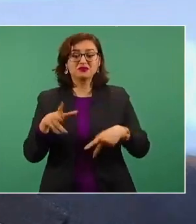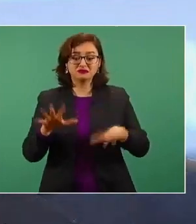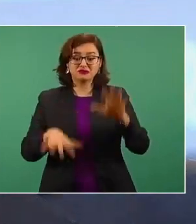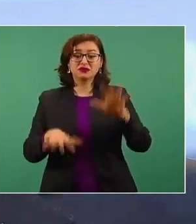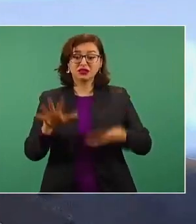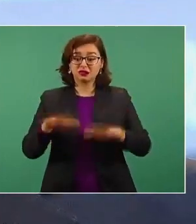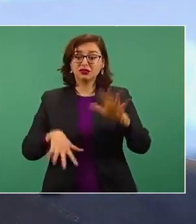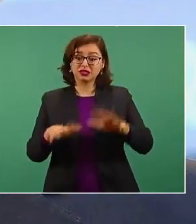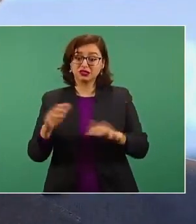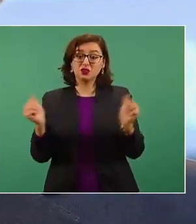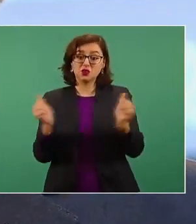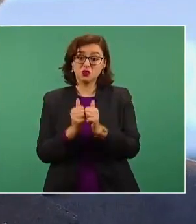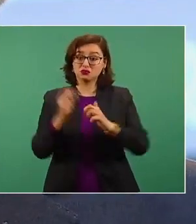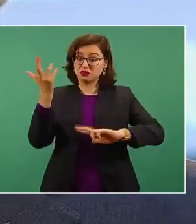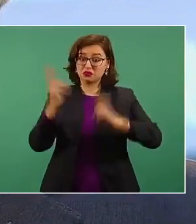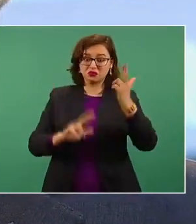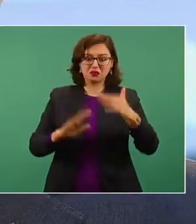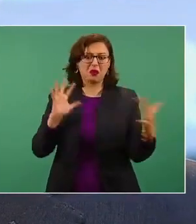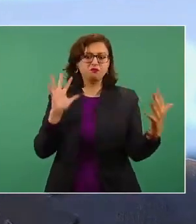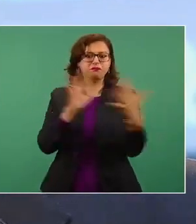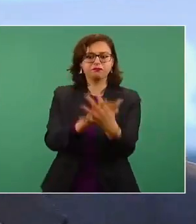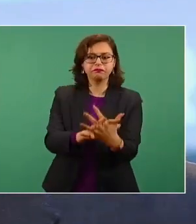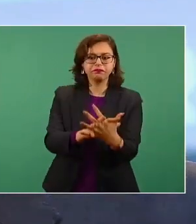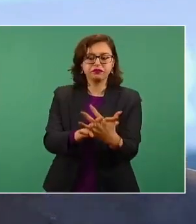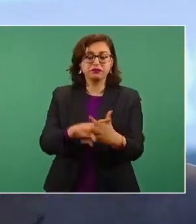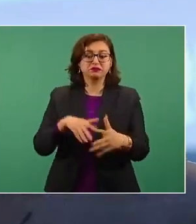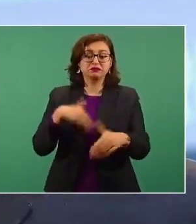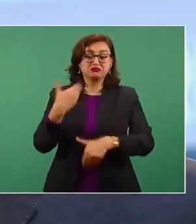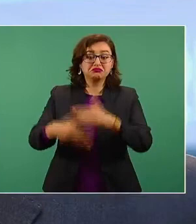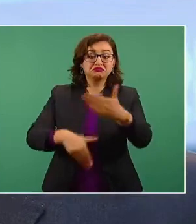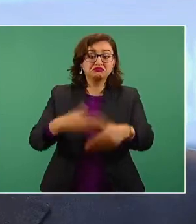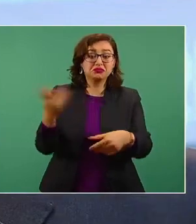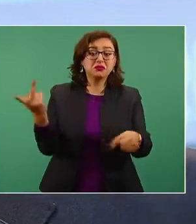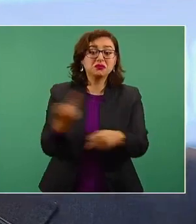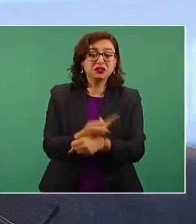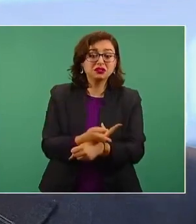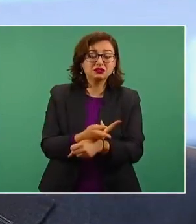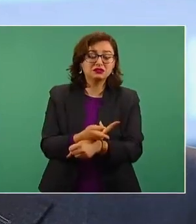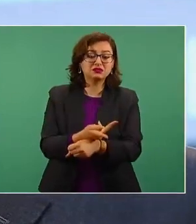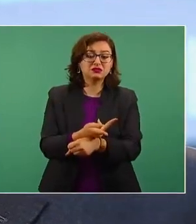en revoluciones, y al poco tiempo